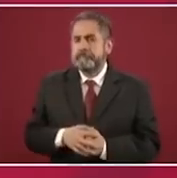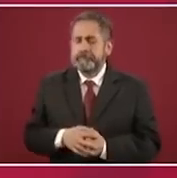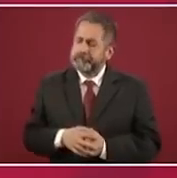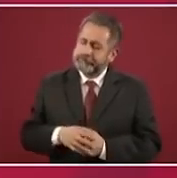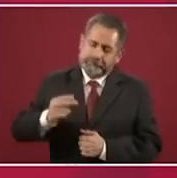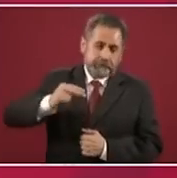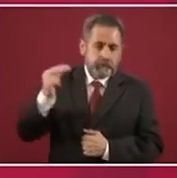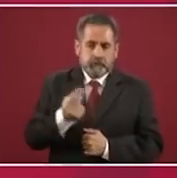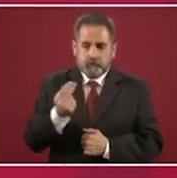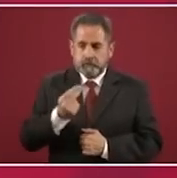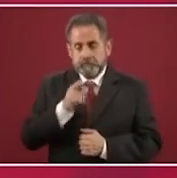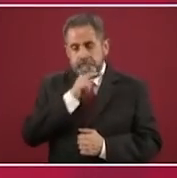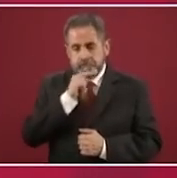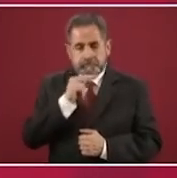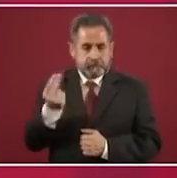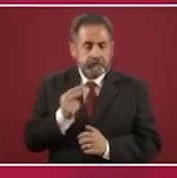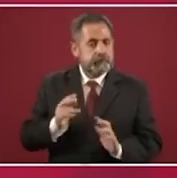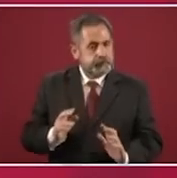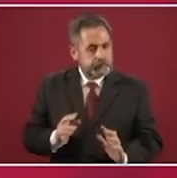urgente, más necesario.